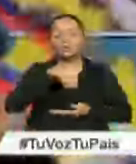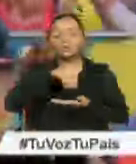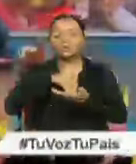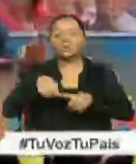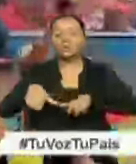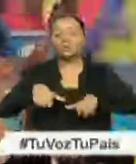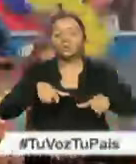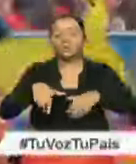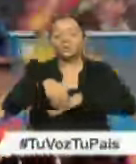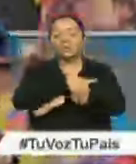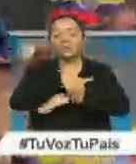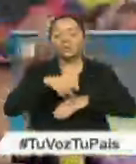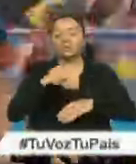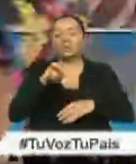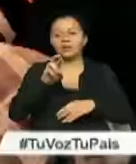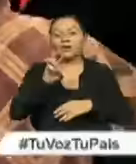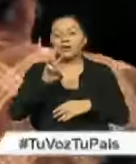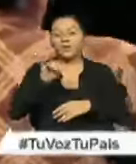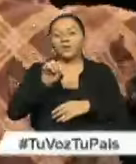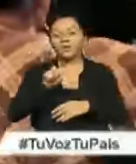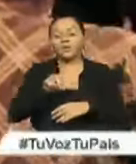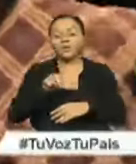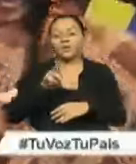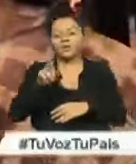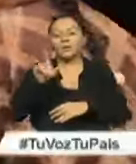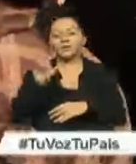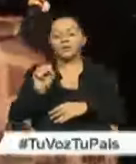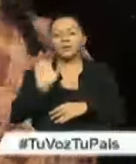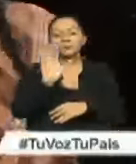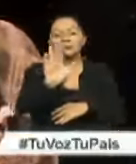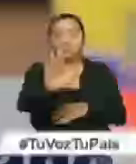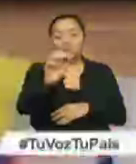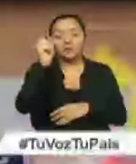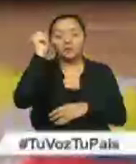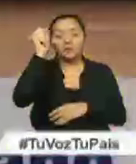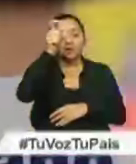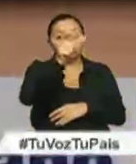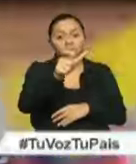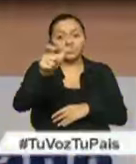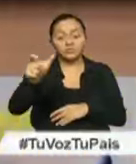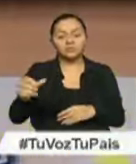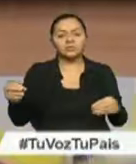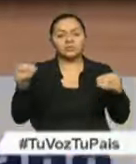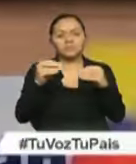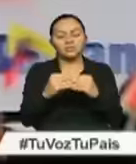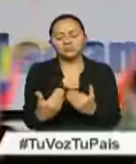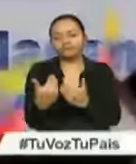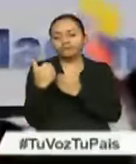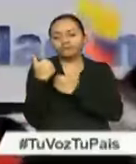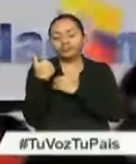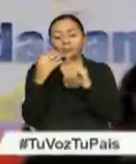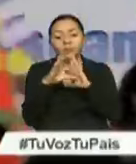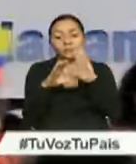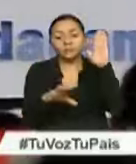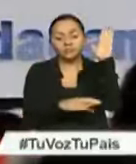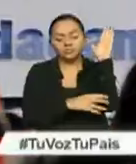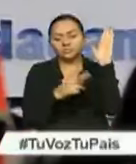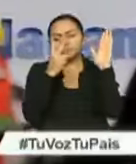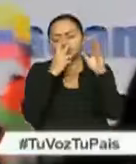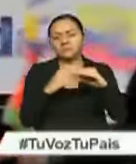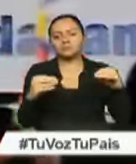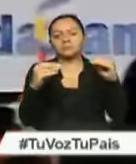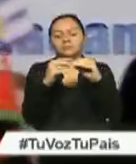en la avenida Charles Darwin y Valtra, porque es su derecho como ciudadano y porque lo garantiza la Constitución. Usted puede